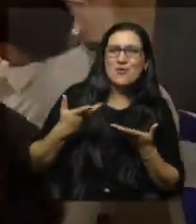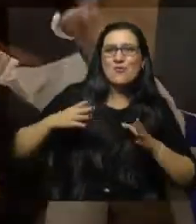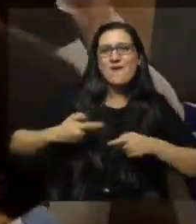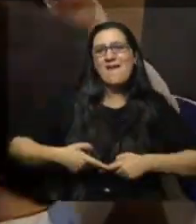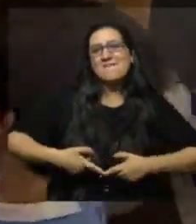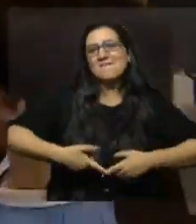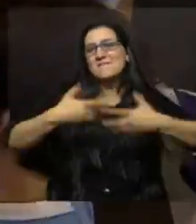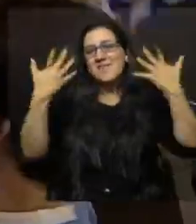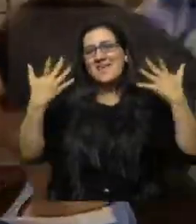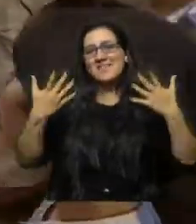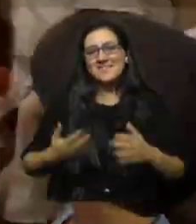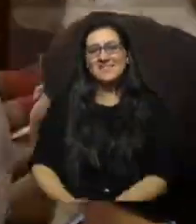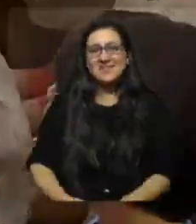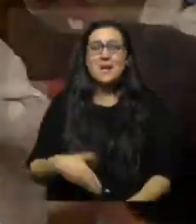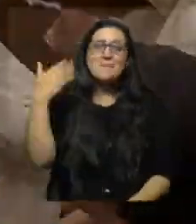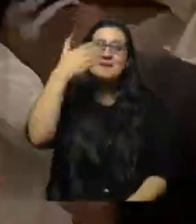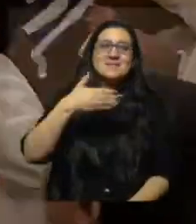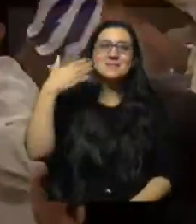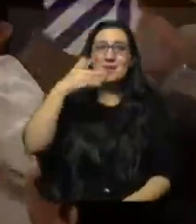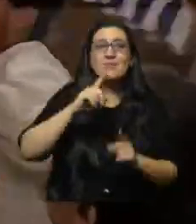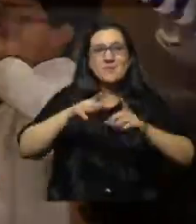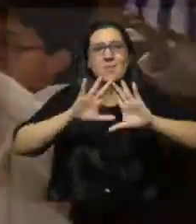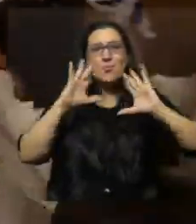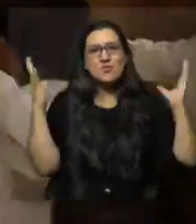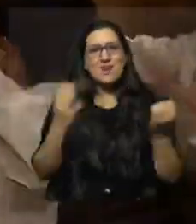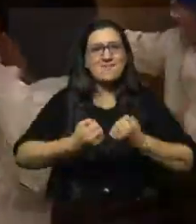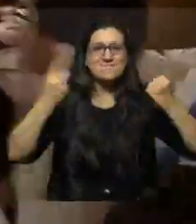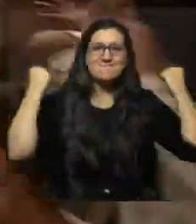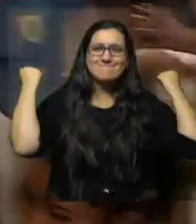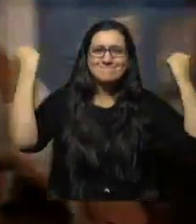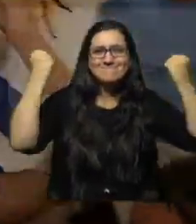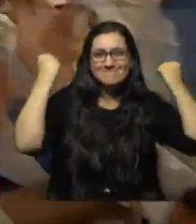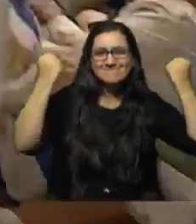fiesta como debe ser. Participamos del Mundial y así estamos.